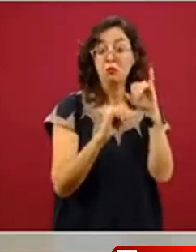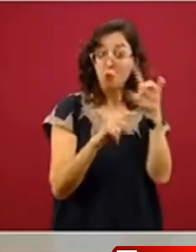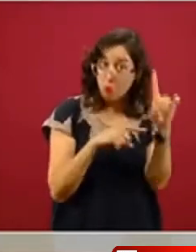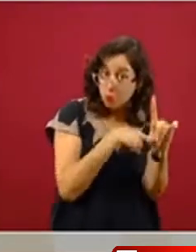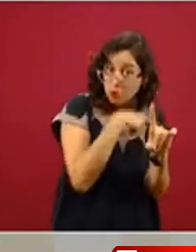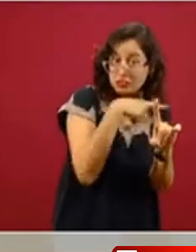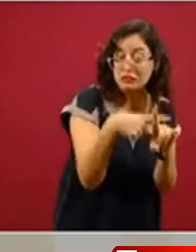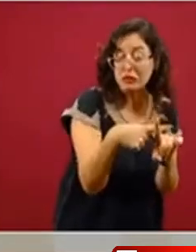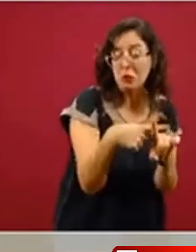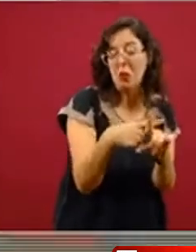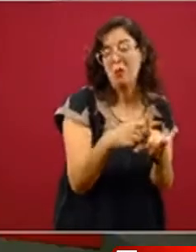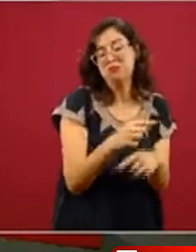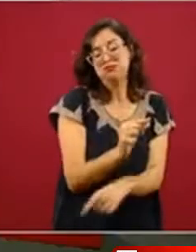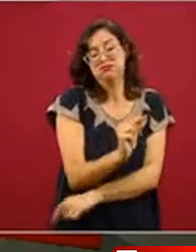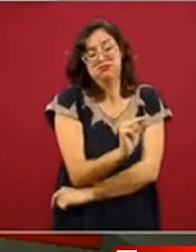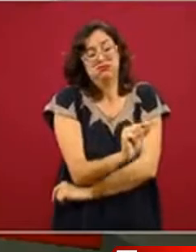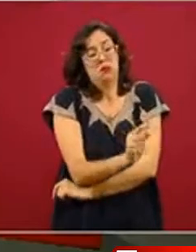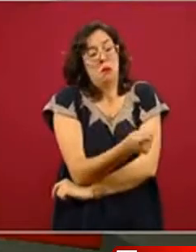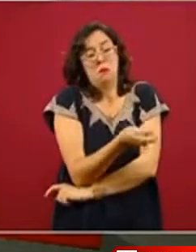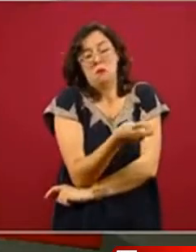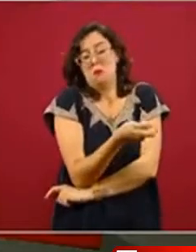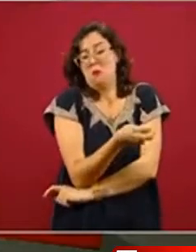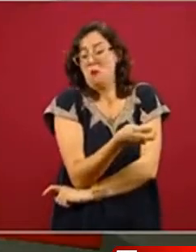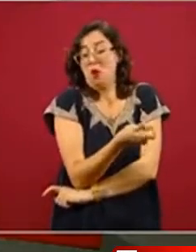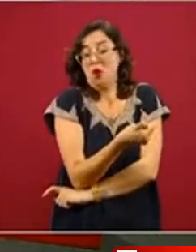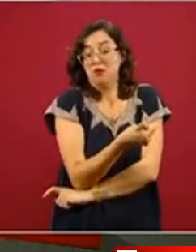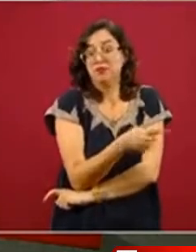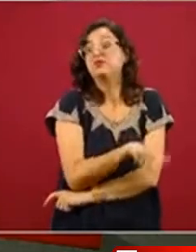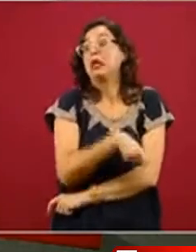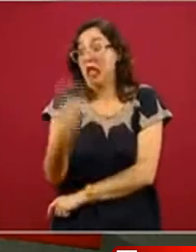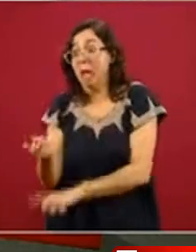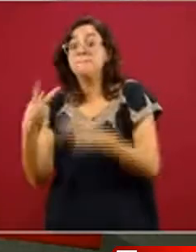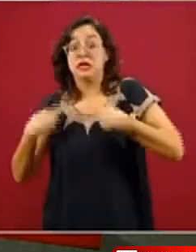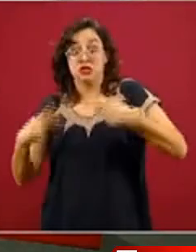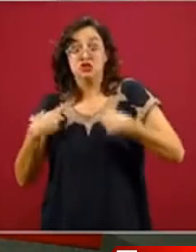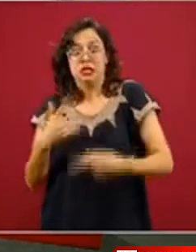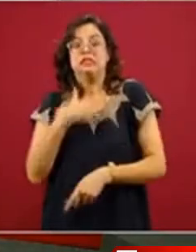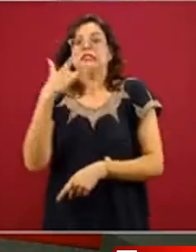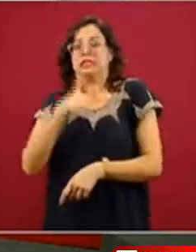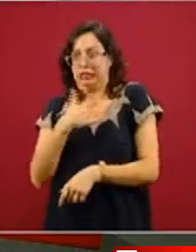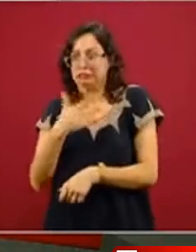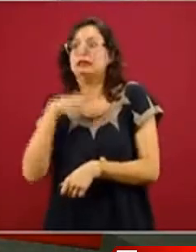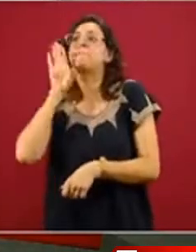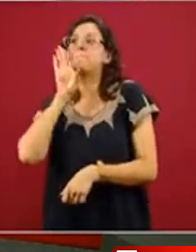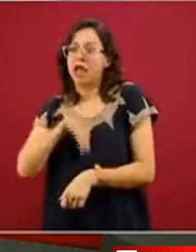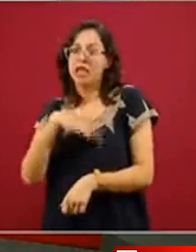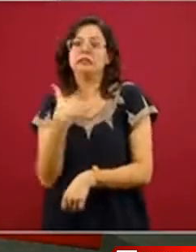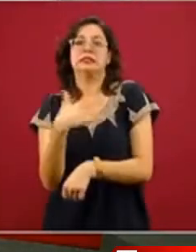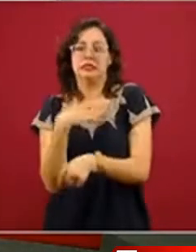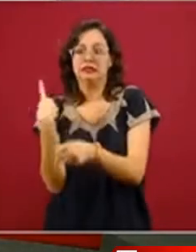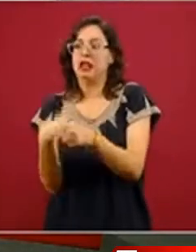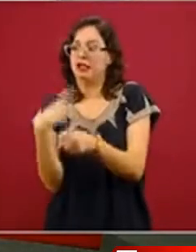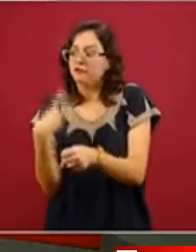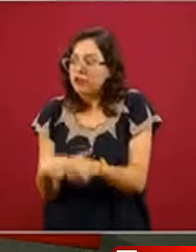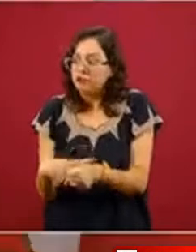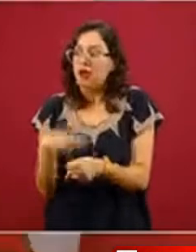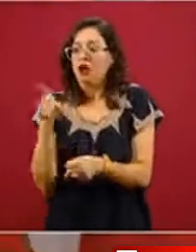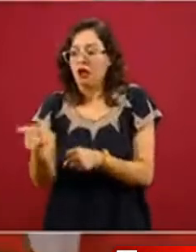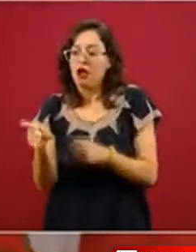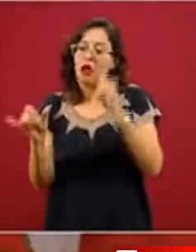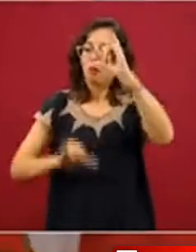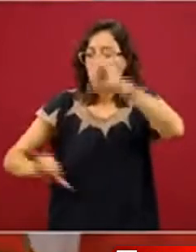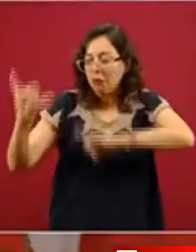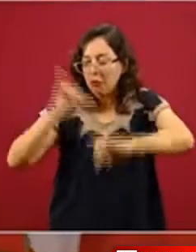la probabilidad de que salga la prueba positiva en personas a quienes se les ha hecho un estudio clínico epidemiológico y